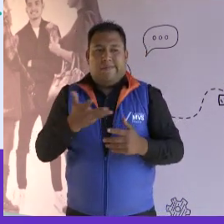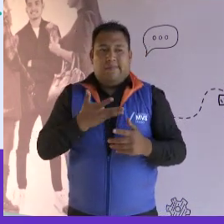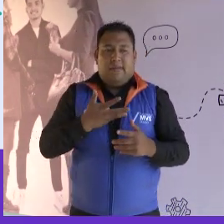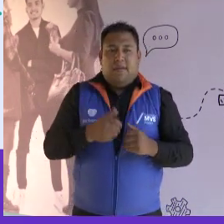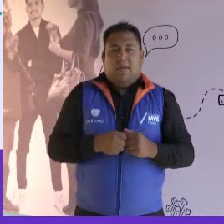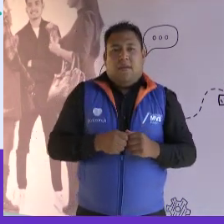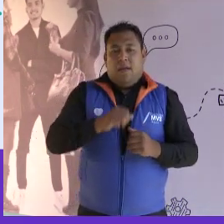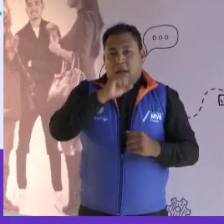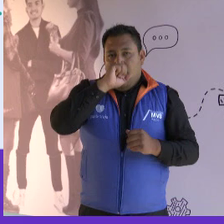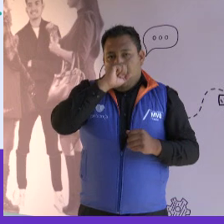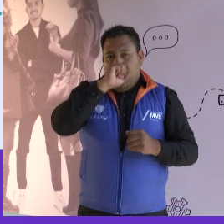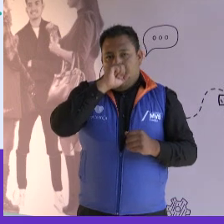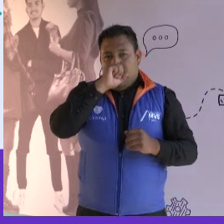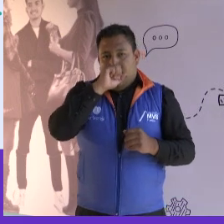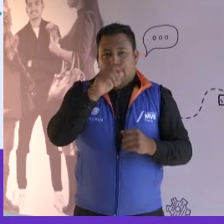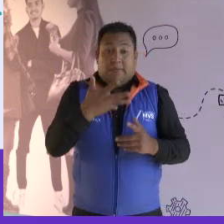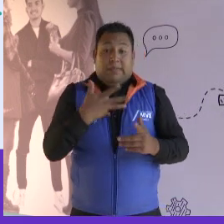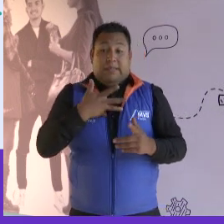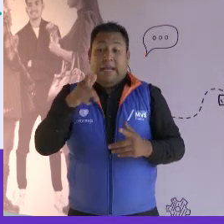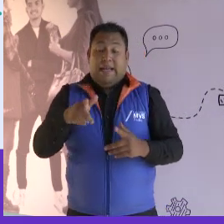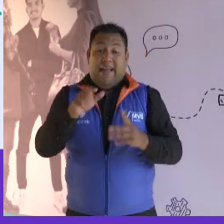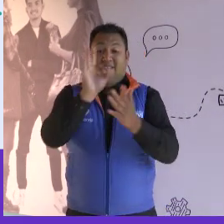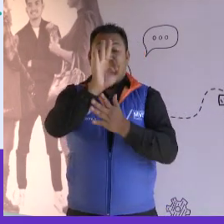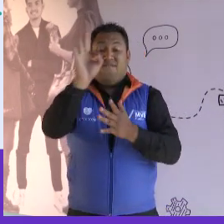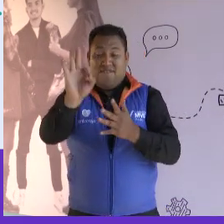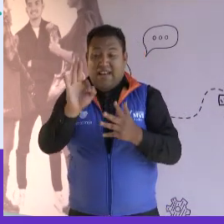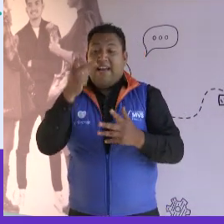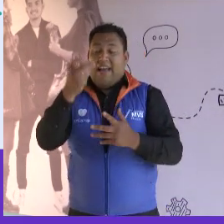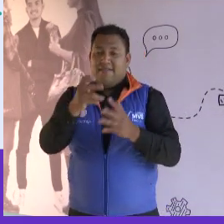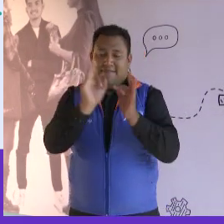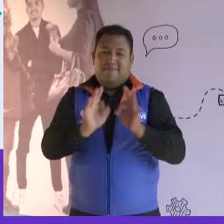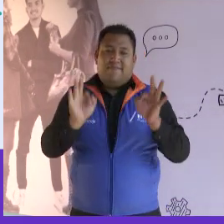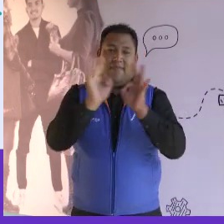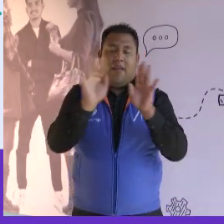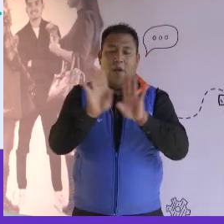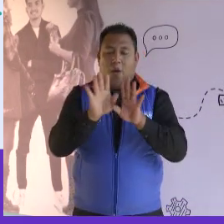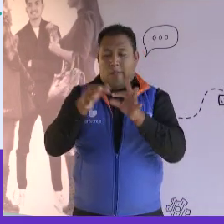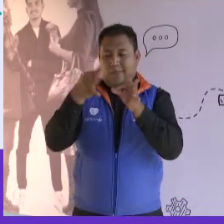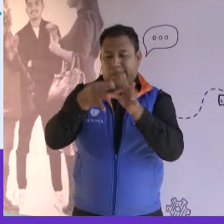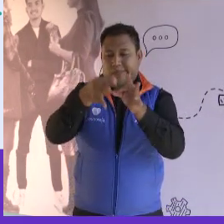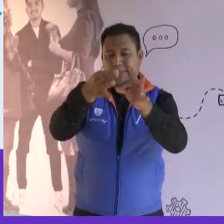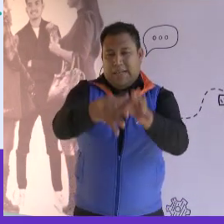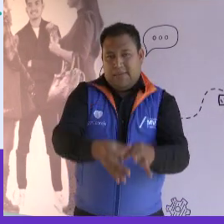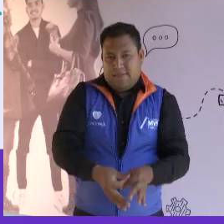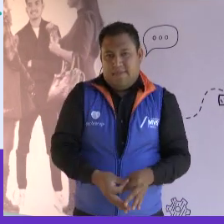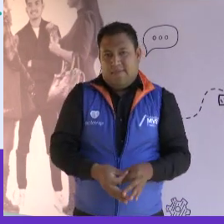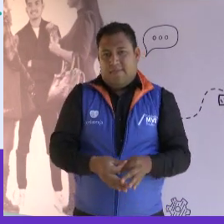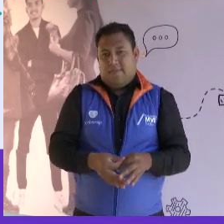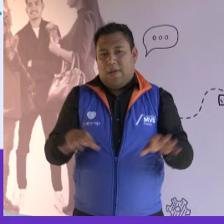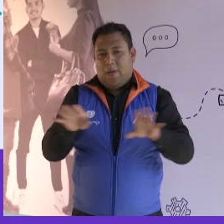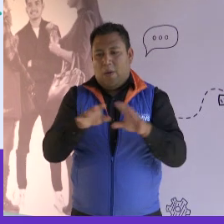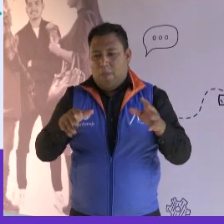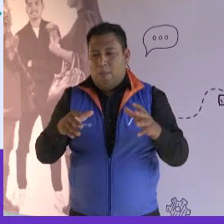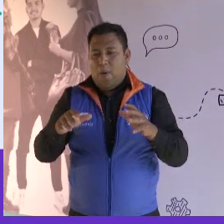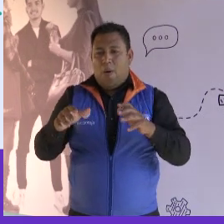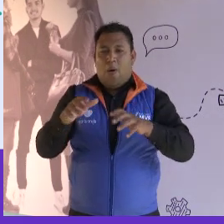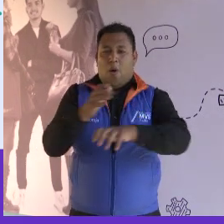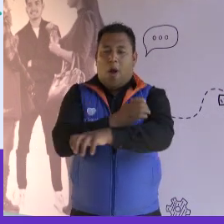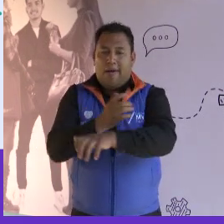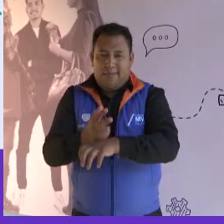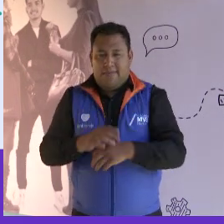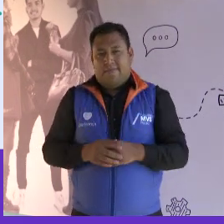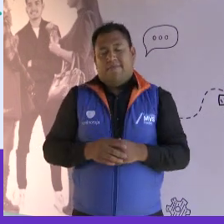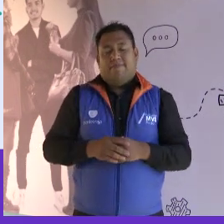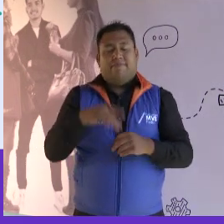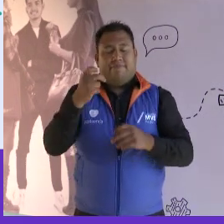concreta más que una agenda. Y también pues, ha tenido resultados variables, ¿no? A veces exitosos, a veces